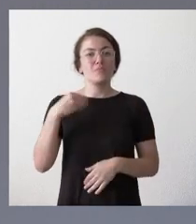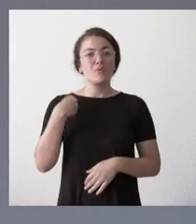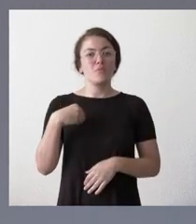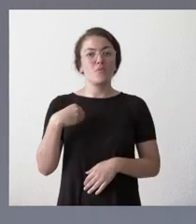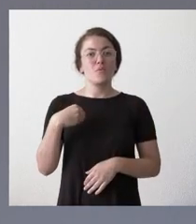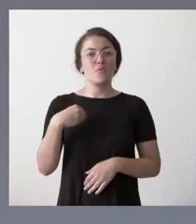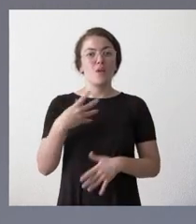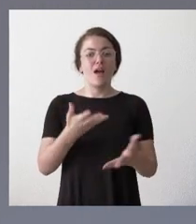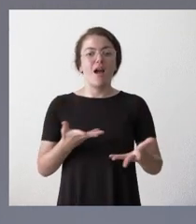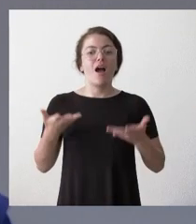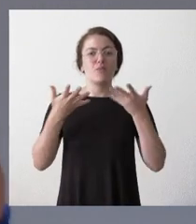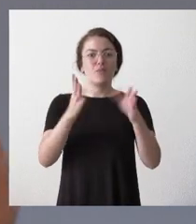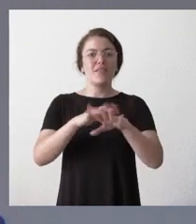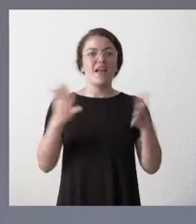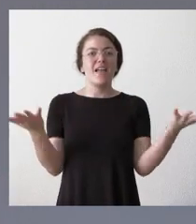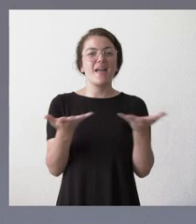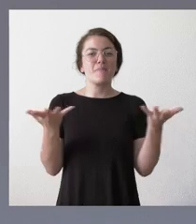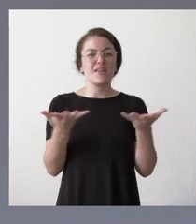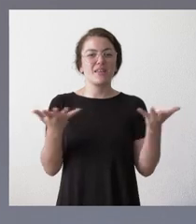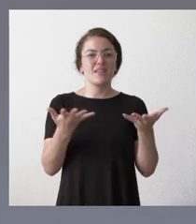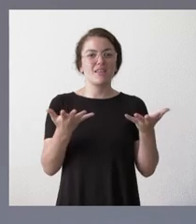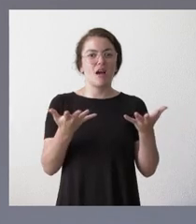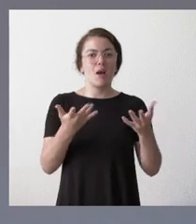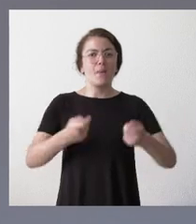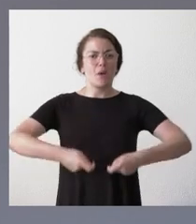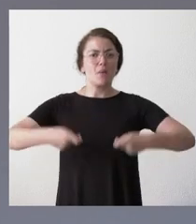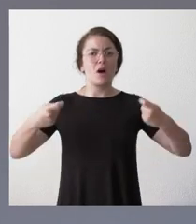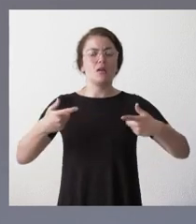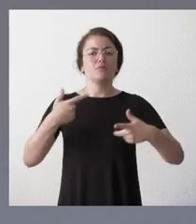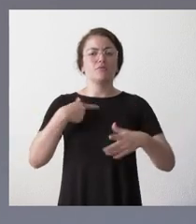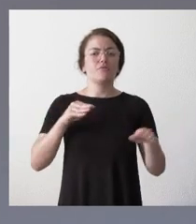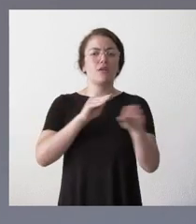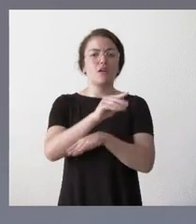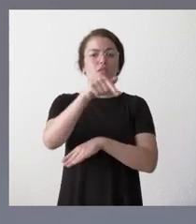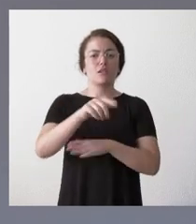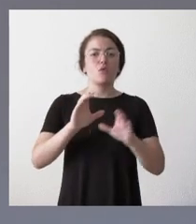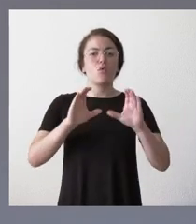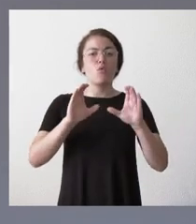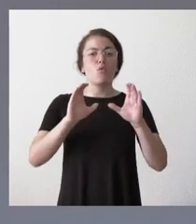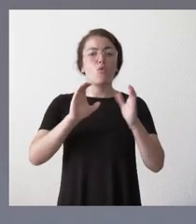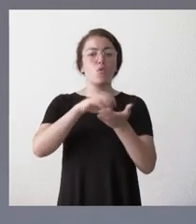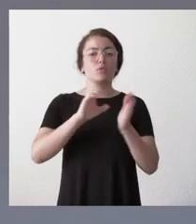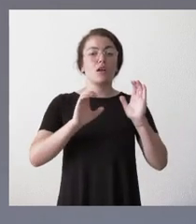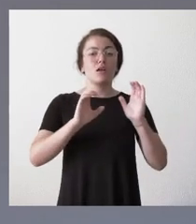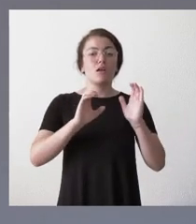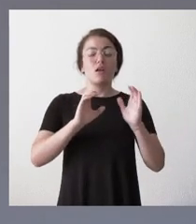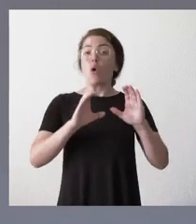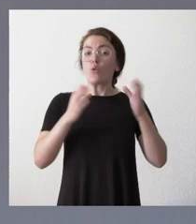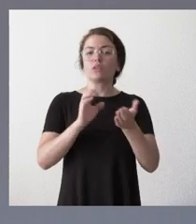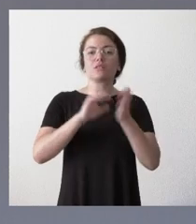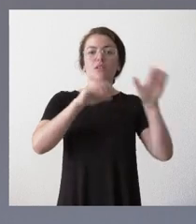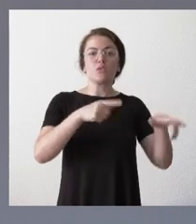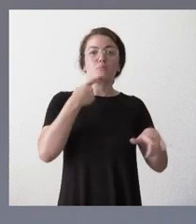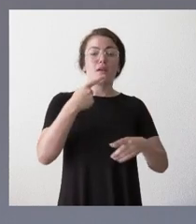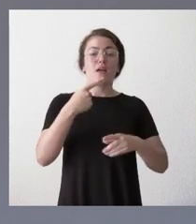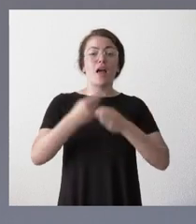tenemos de ayudas de emergencia financiadas desde la Junta de Castilla y León, tramitadas a través de los CEAS. El